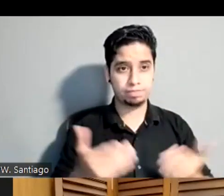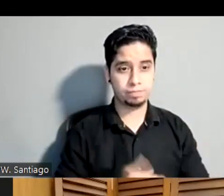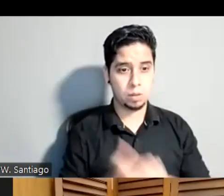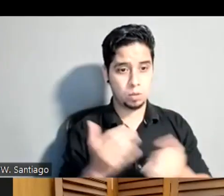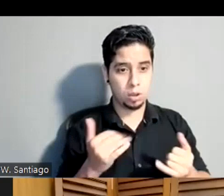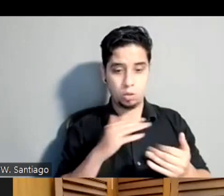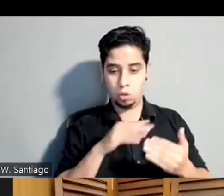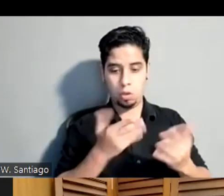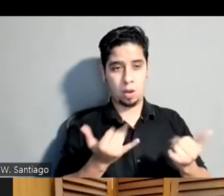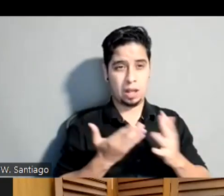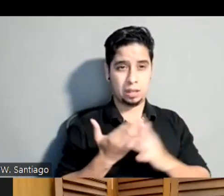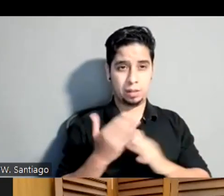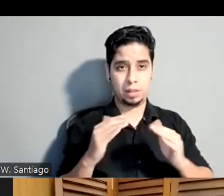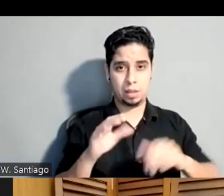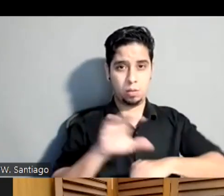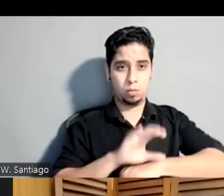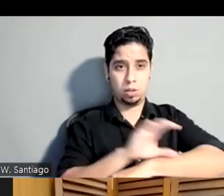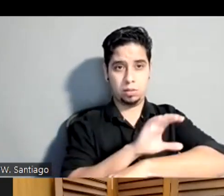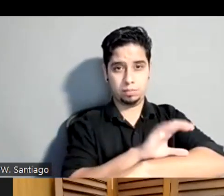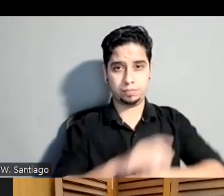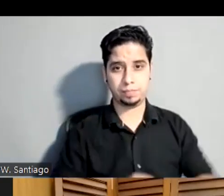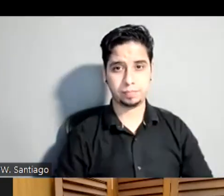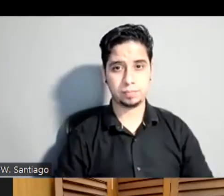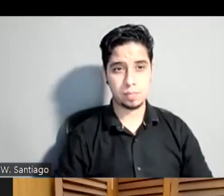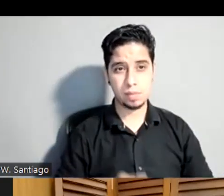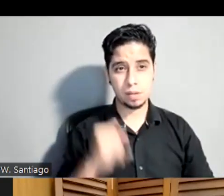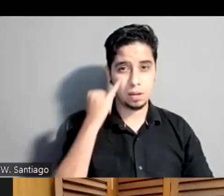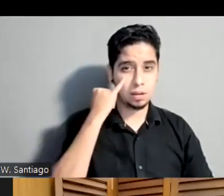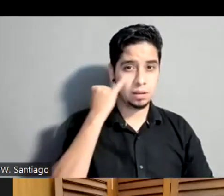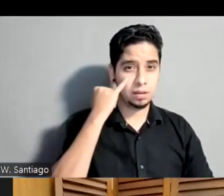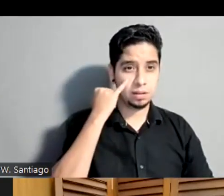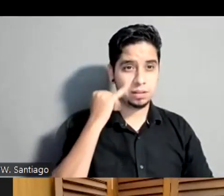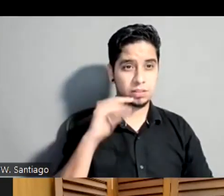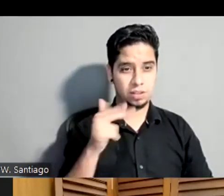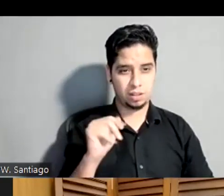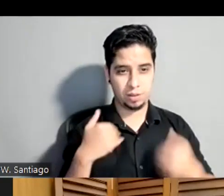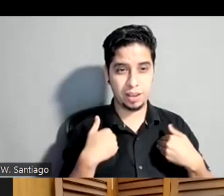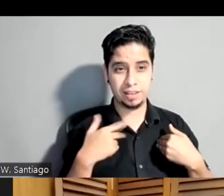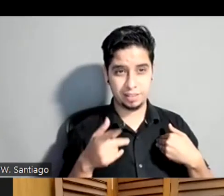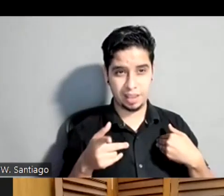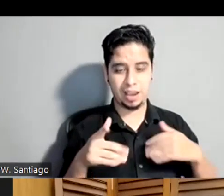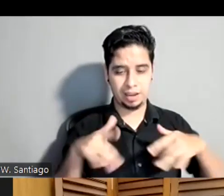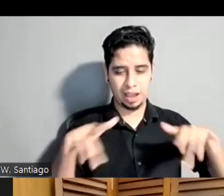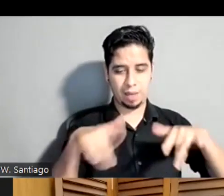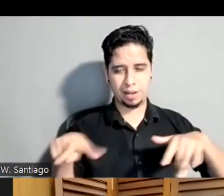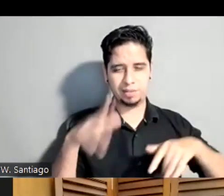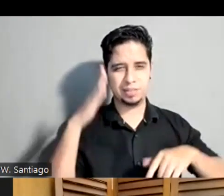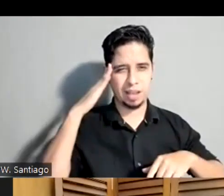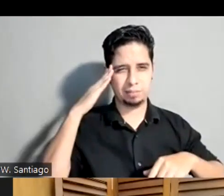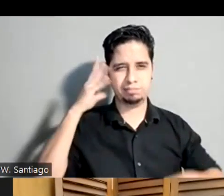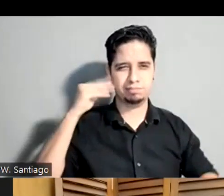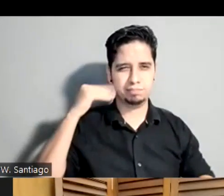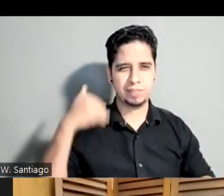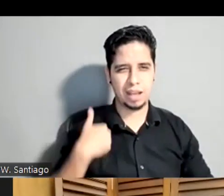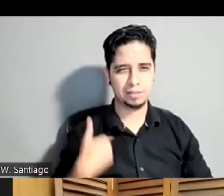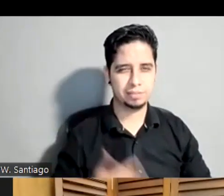con computadora. Si Chenan tuviera camarita, también haría, porque somos de esa época, y pues hubo que cortar